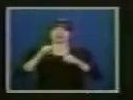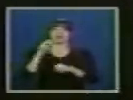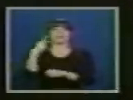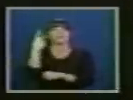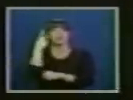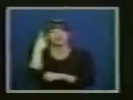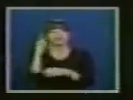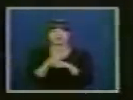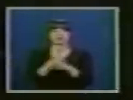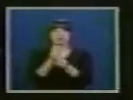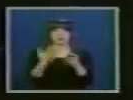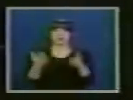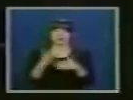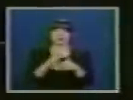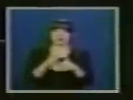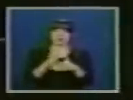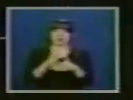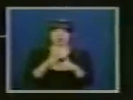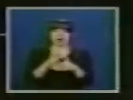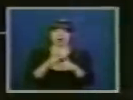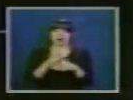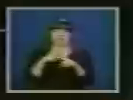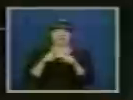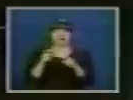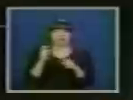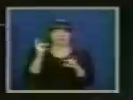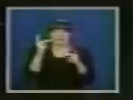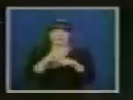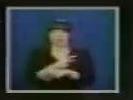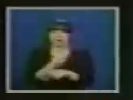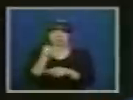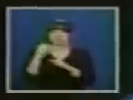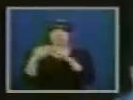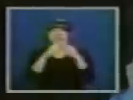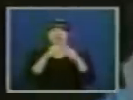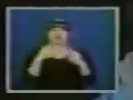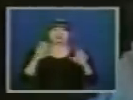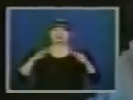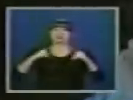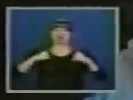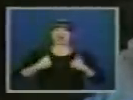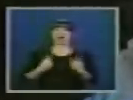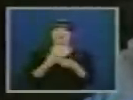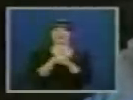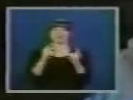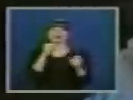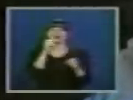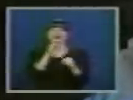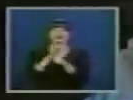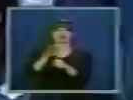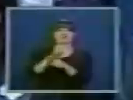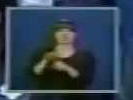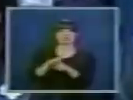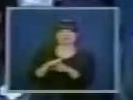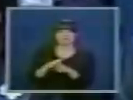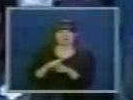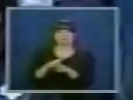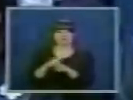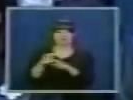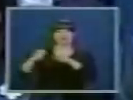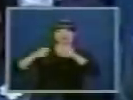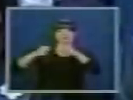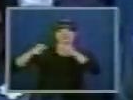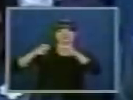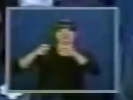la función pública es no entender que nuestro pueblo se cansó de vivir en una democracia insuficiente, dominada